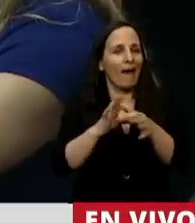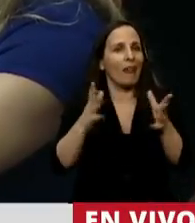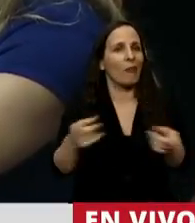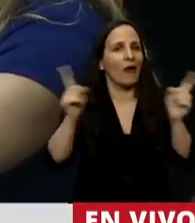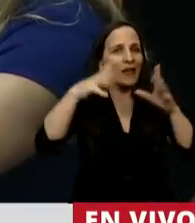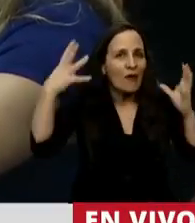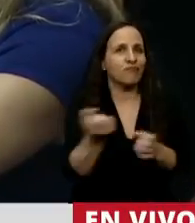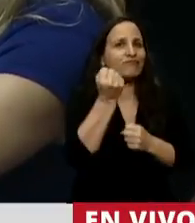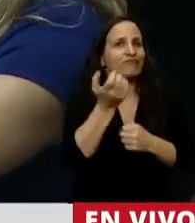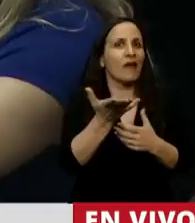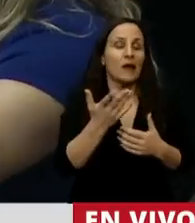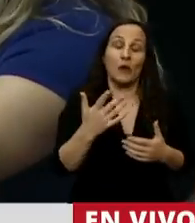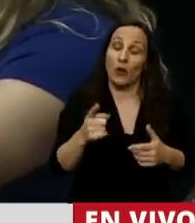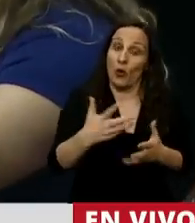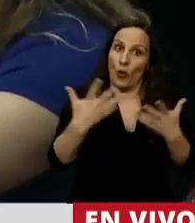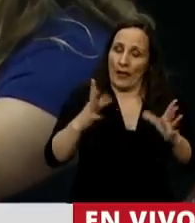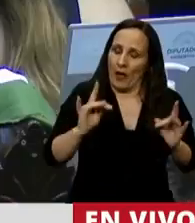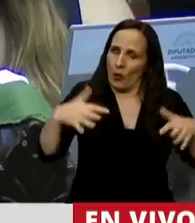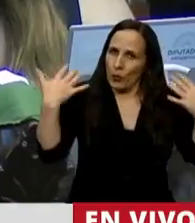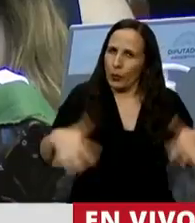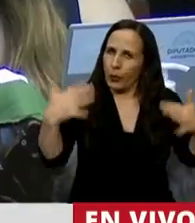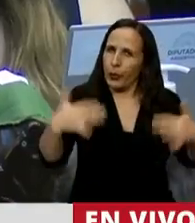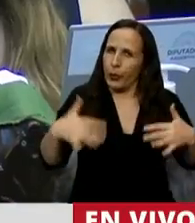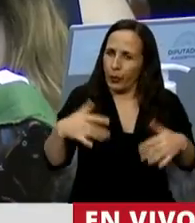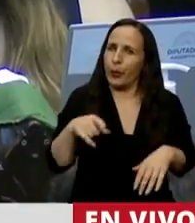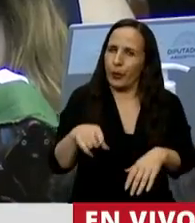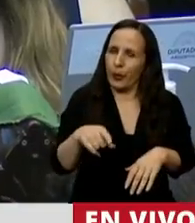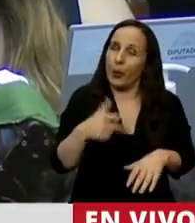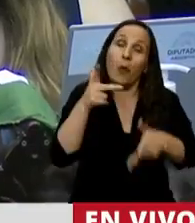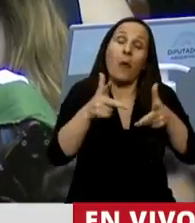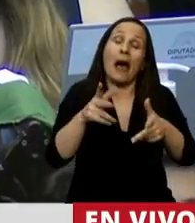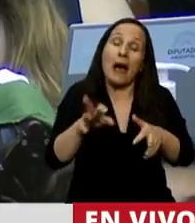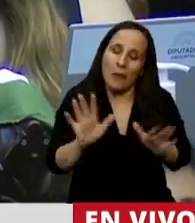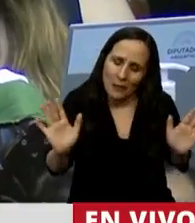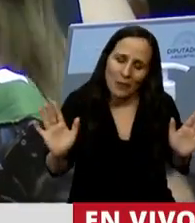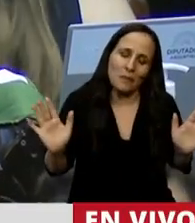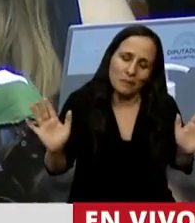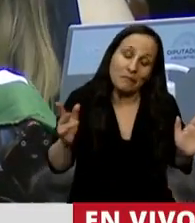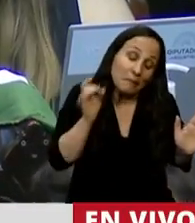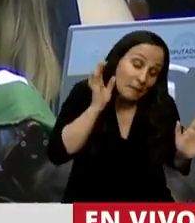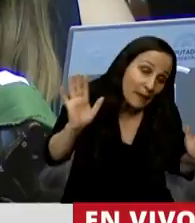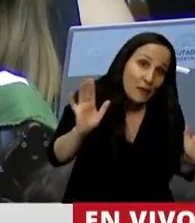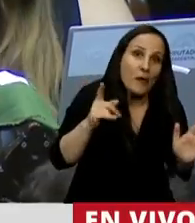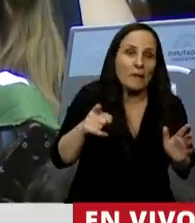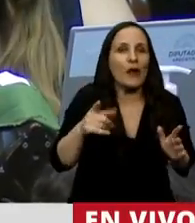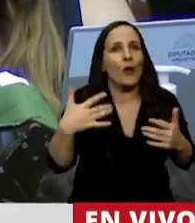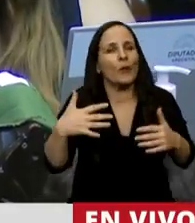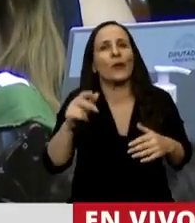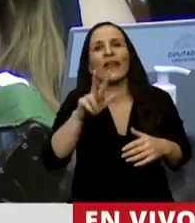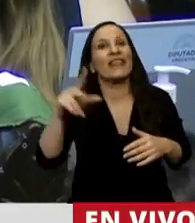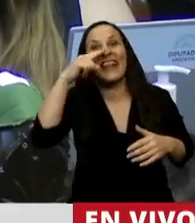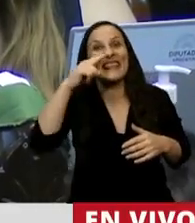muy caro, y perdonen que haga mención al tema, un día muy caro de nuevo para los radicales. Hace